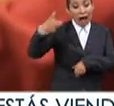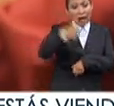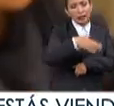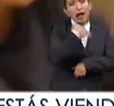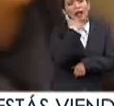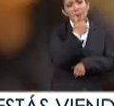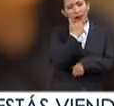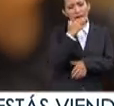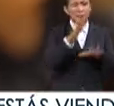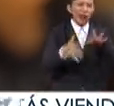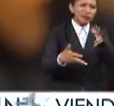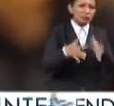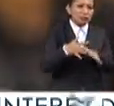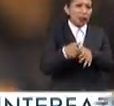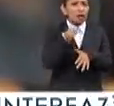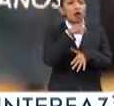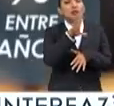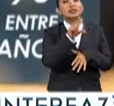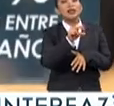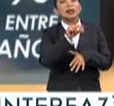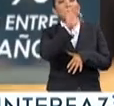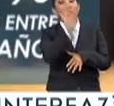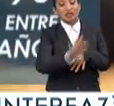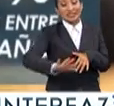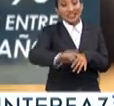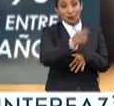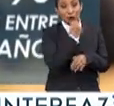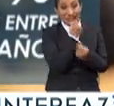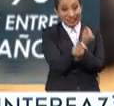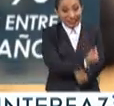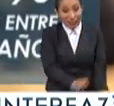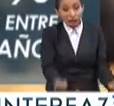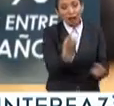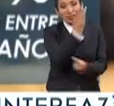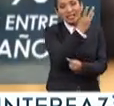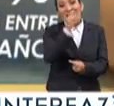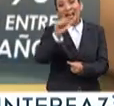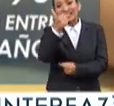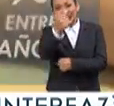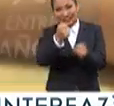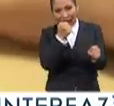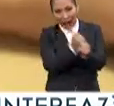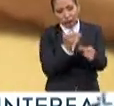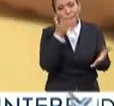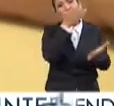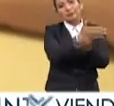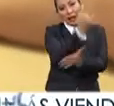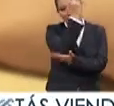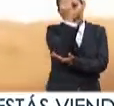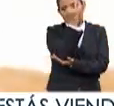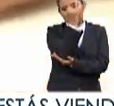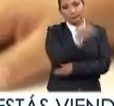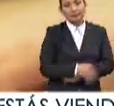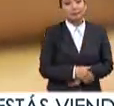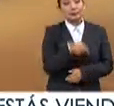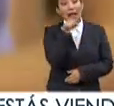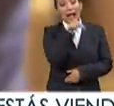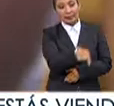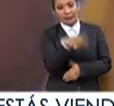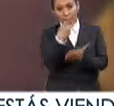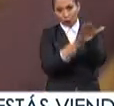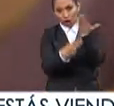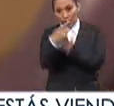en alemania aproximadamente 80% de los niños entre 3 y 6 años asiste al kínder esta